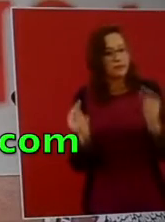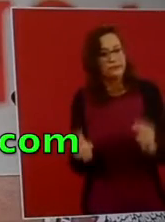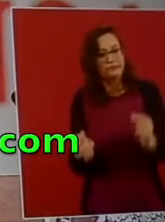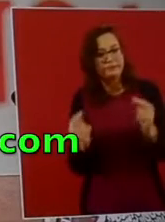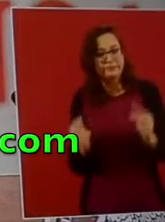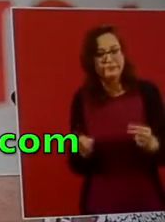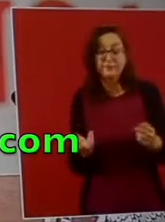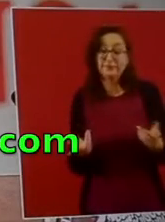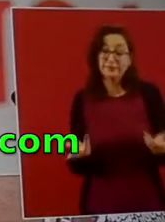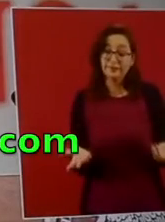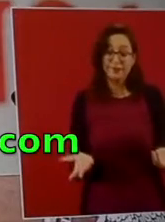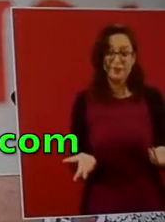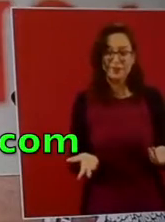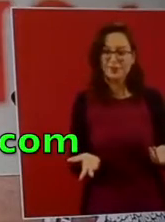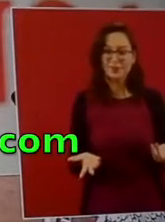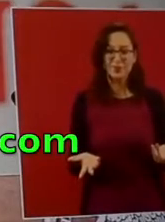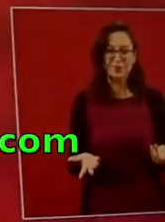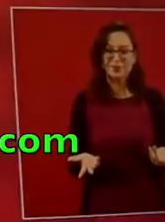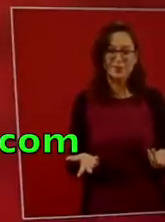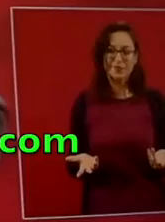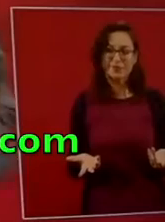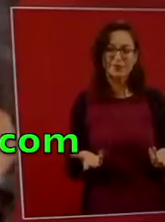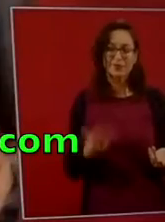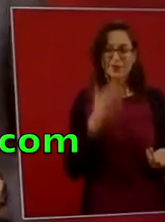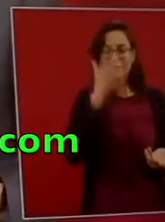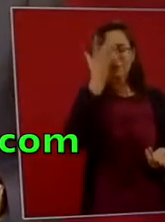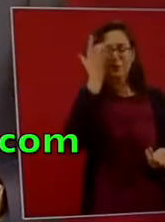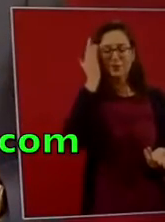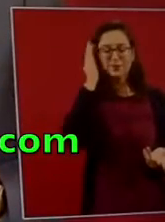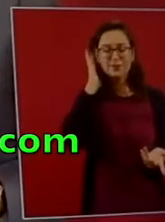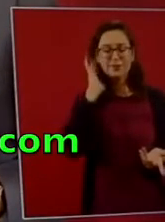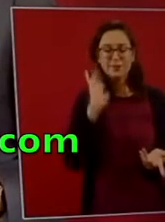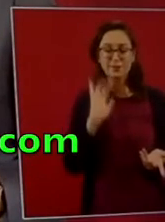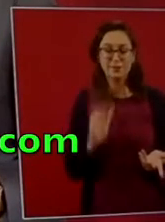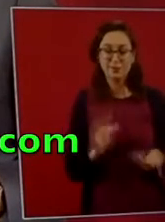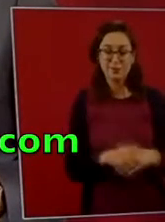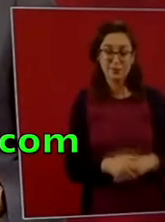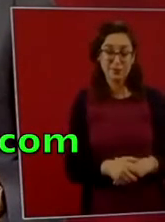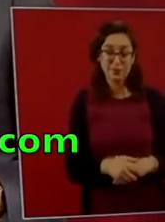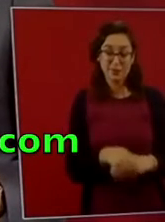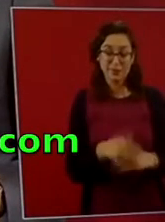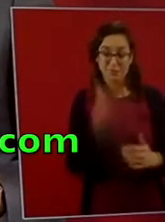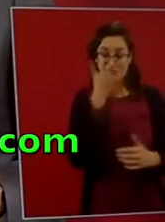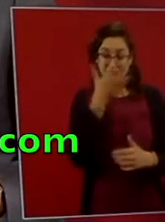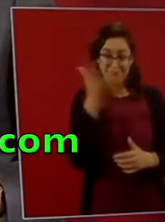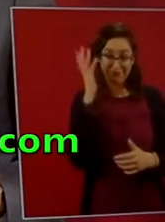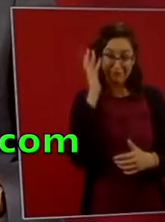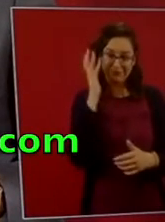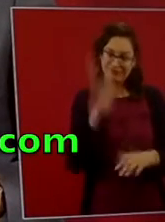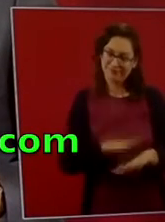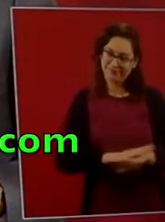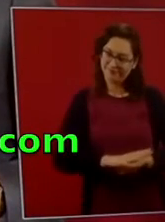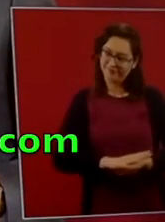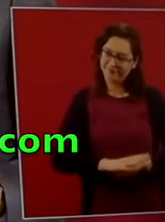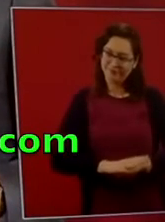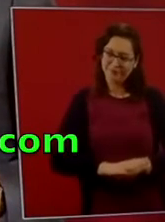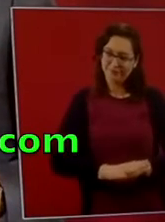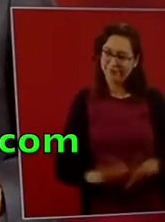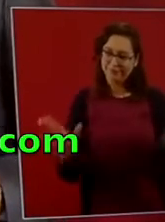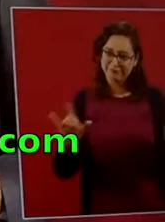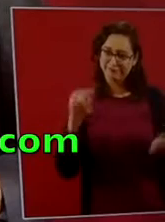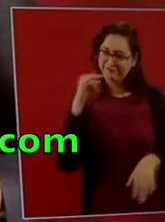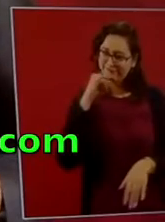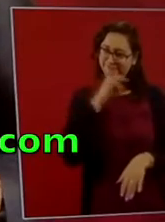No sé si está por allí el licenciado Villafuerte para que nos explique un poco más. No sé si desea usted agregar algo más, don